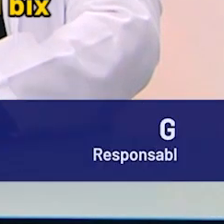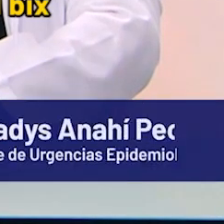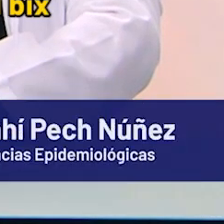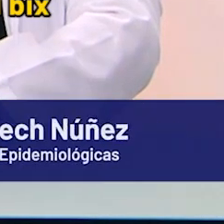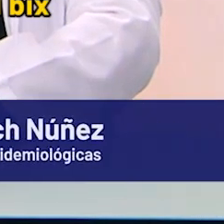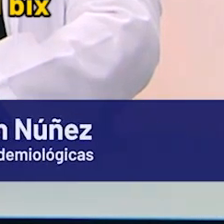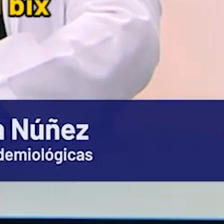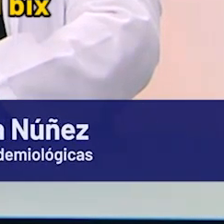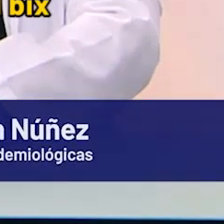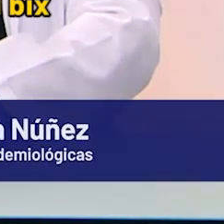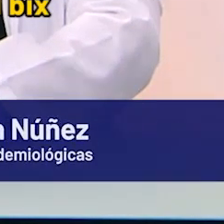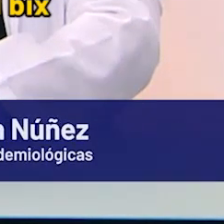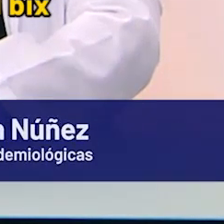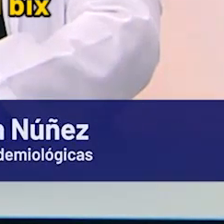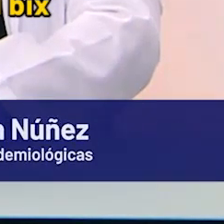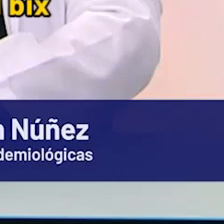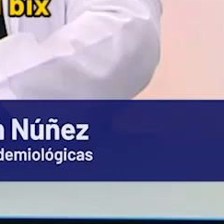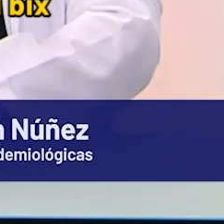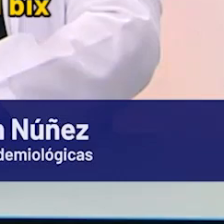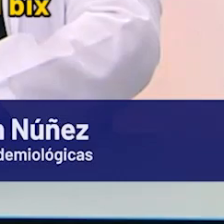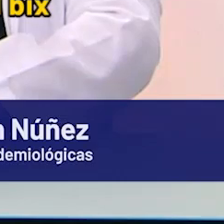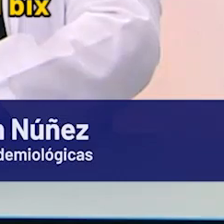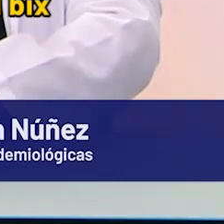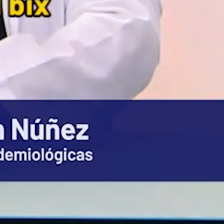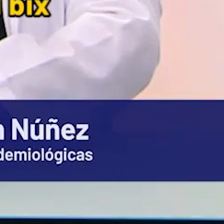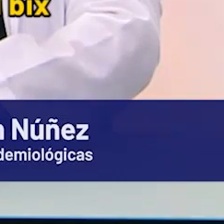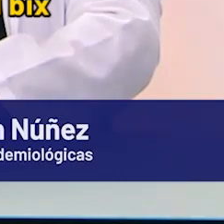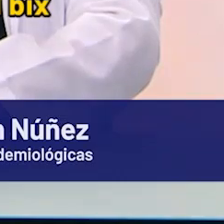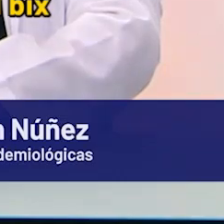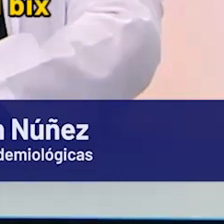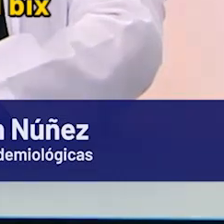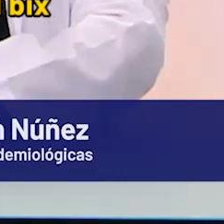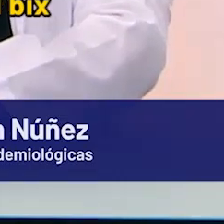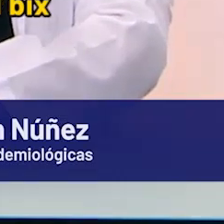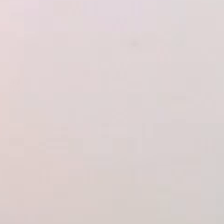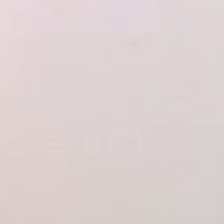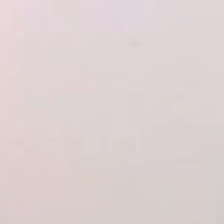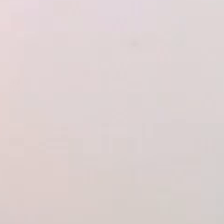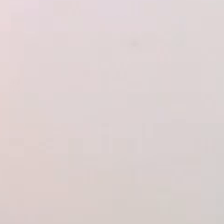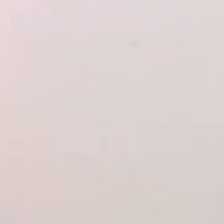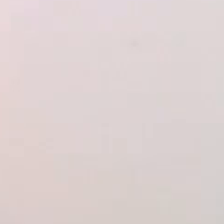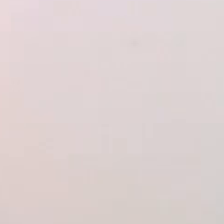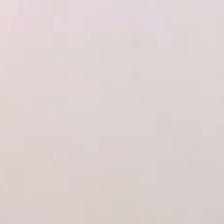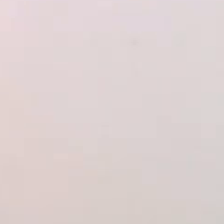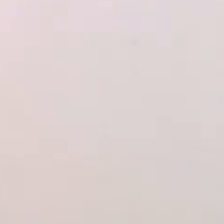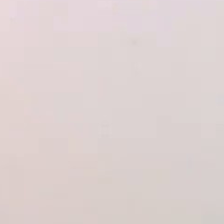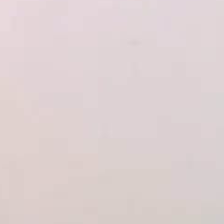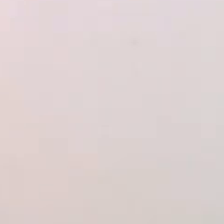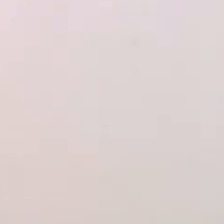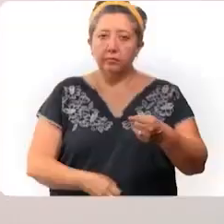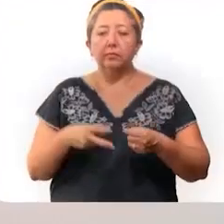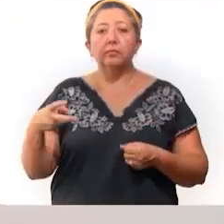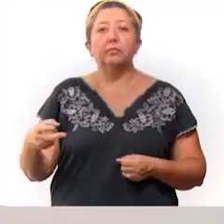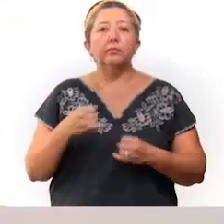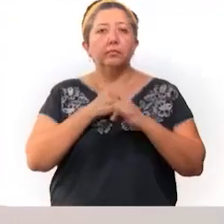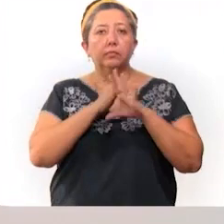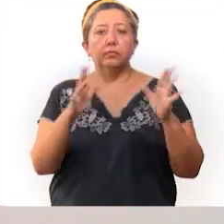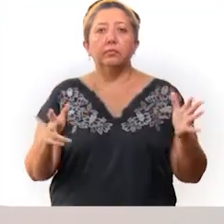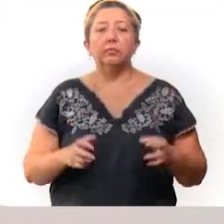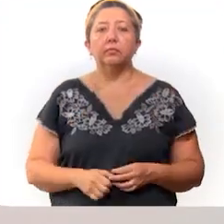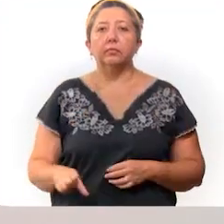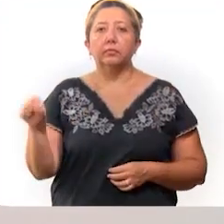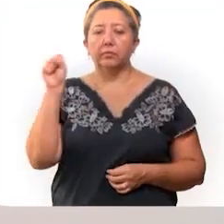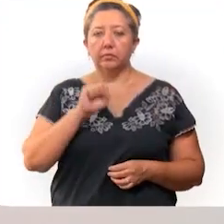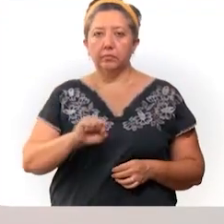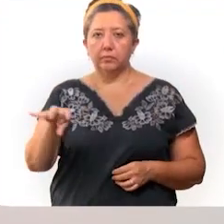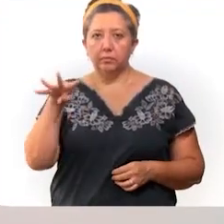Buenas tardes. Nos disponemos a dar el parte médico relacionado con el COVID-19 en Yucatán. Adelante, doctora. Gracias, doctora. Buenas tardes. Este es el parte médico de